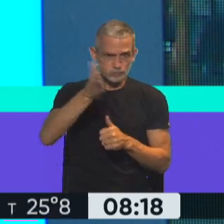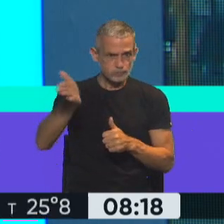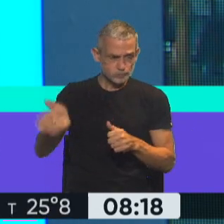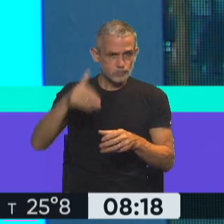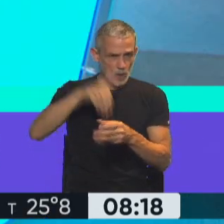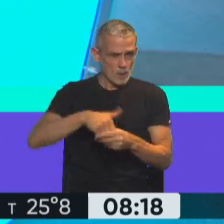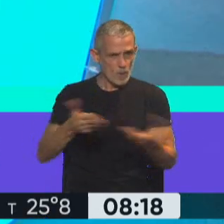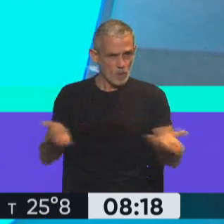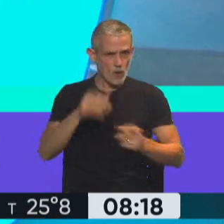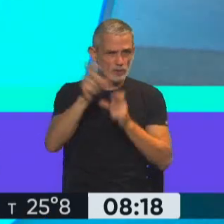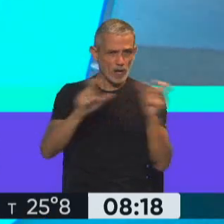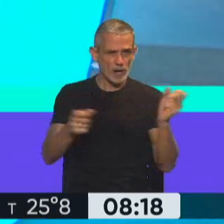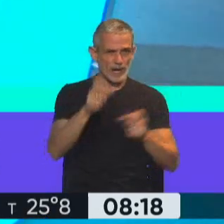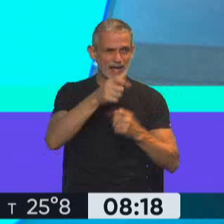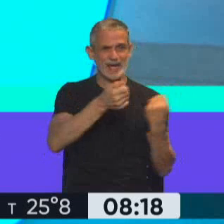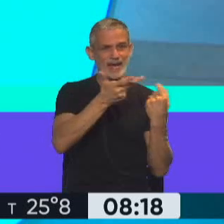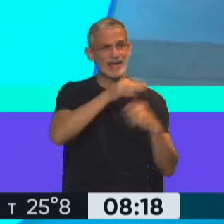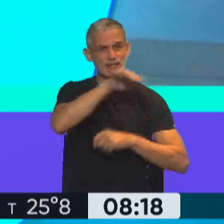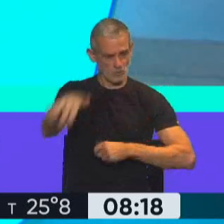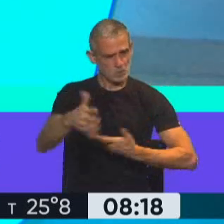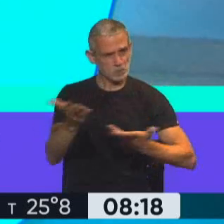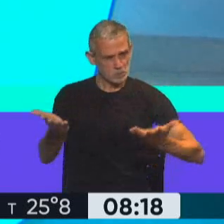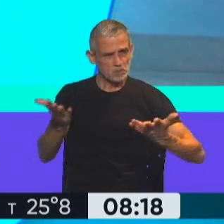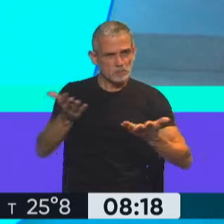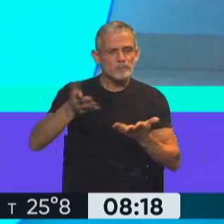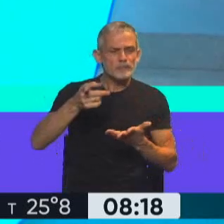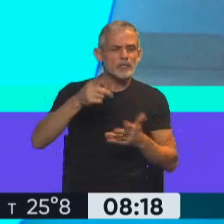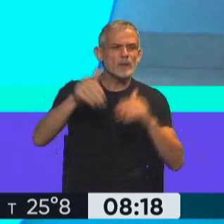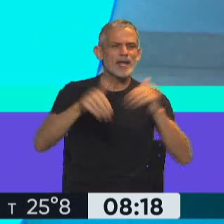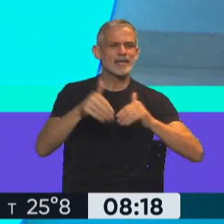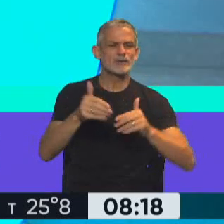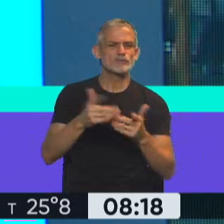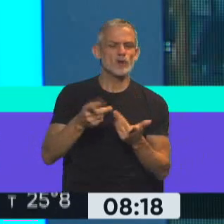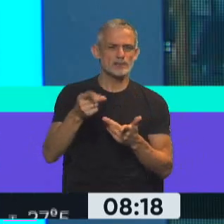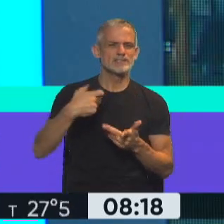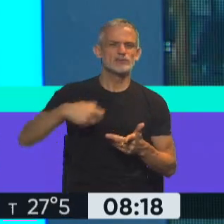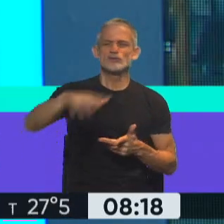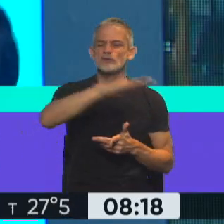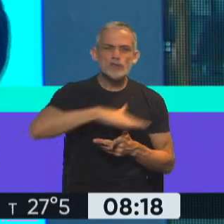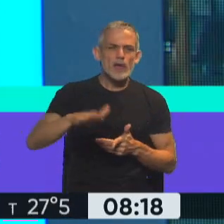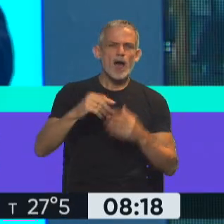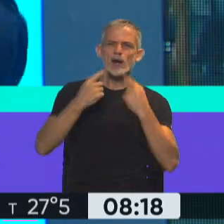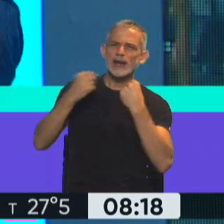un nivel de participación alta en las elecciones y tiene un nivel de lo que llamamos movilización social o